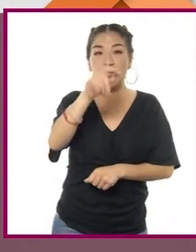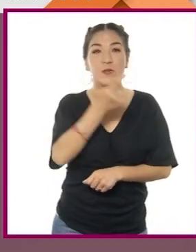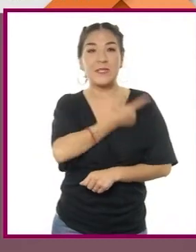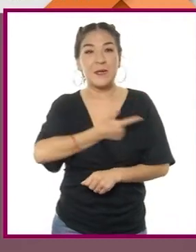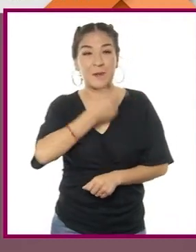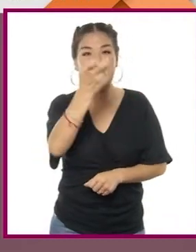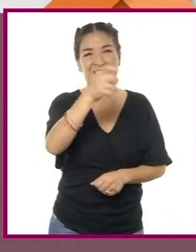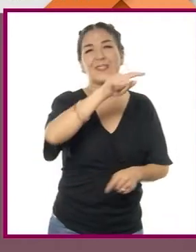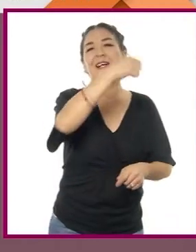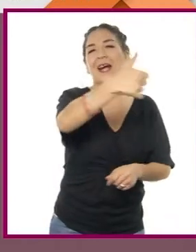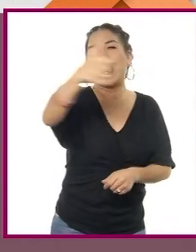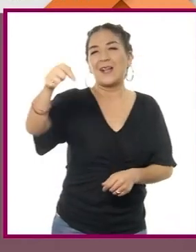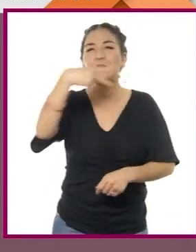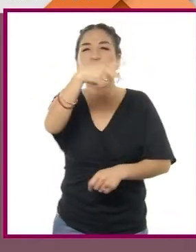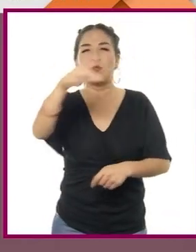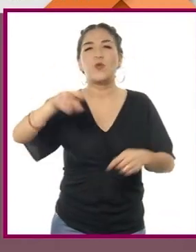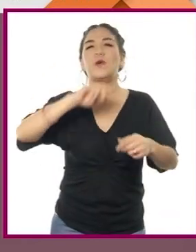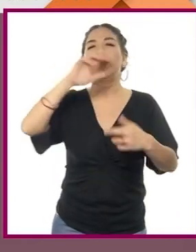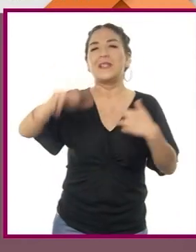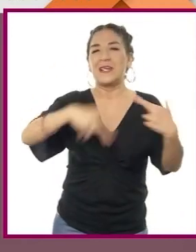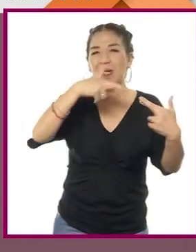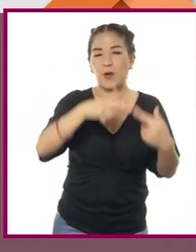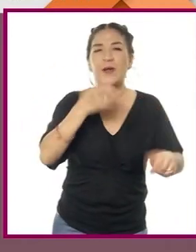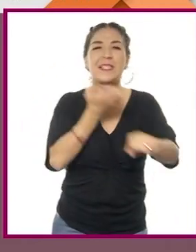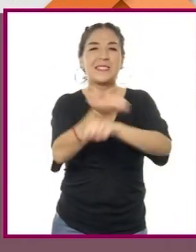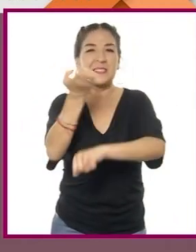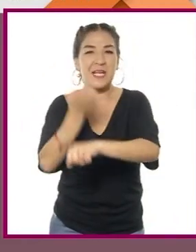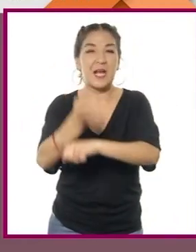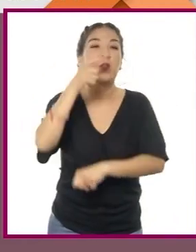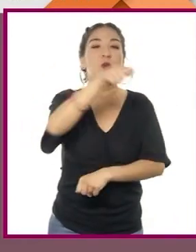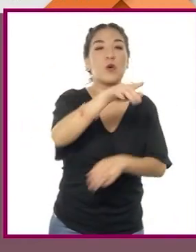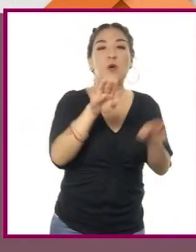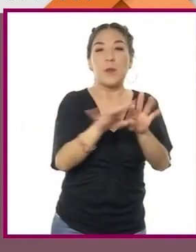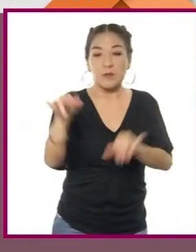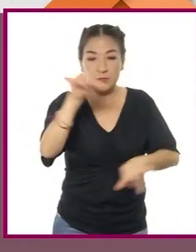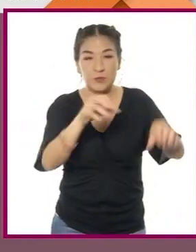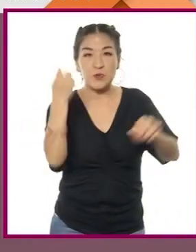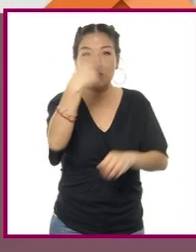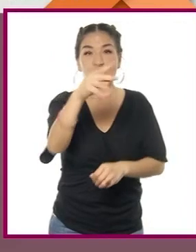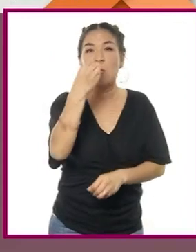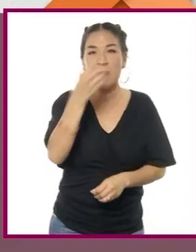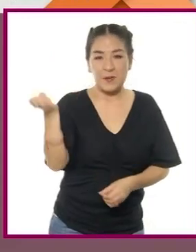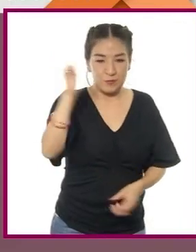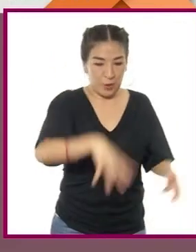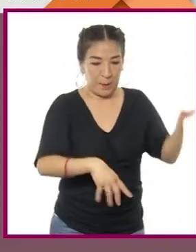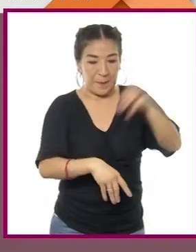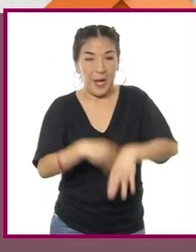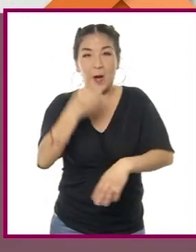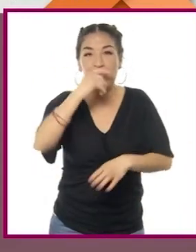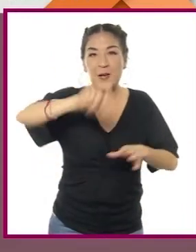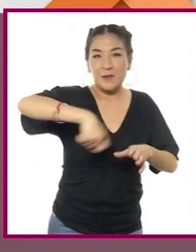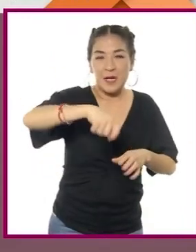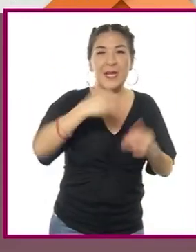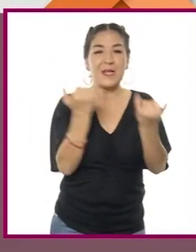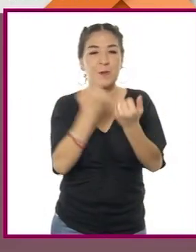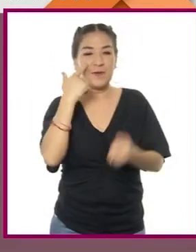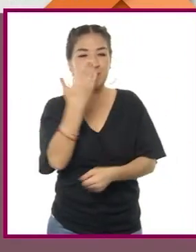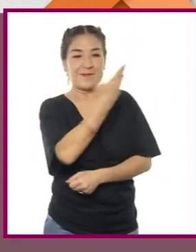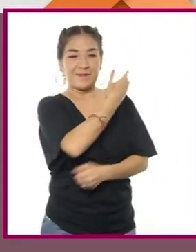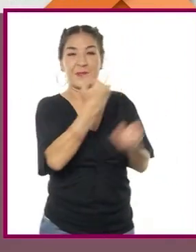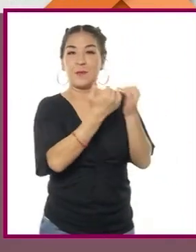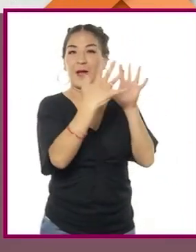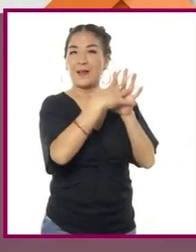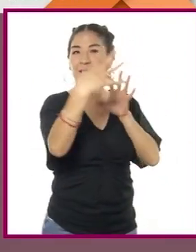su región e identificado el origen de los ingredientes a través de un cuadro de doble entrada como el que ven en